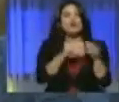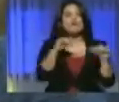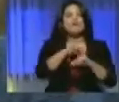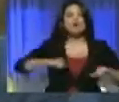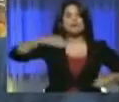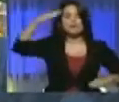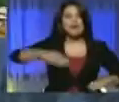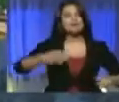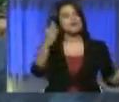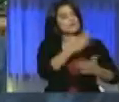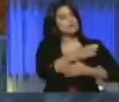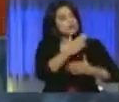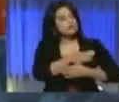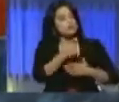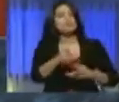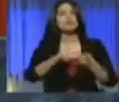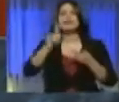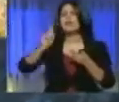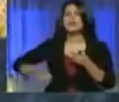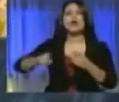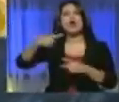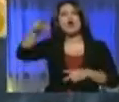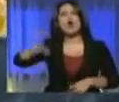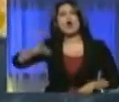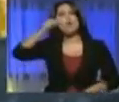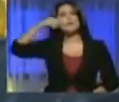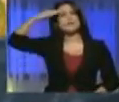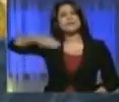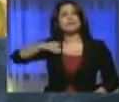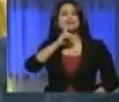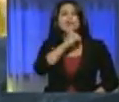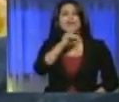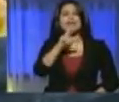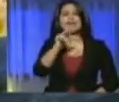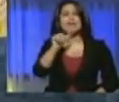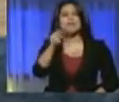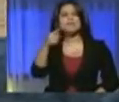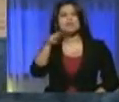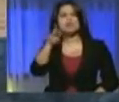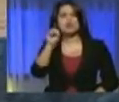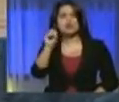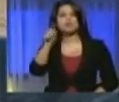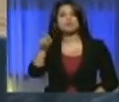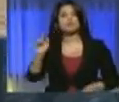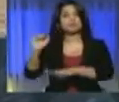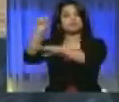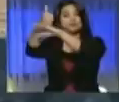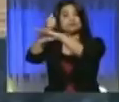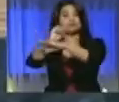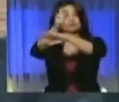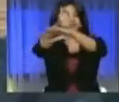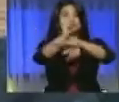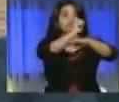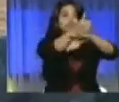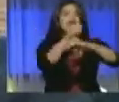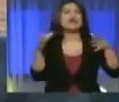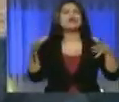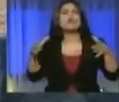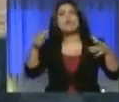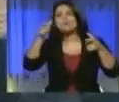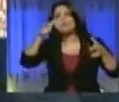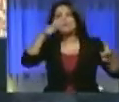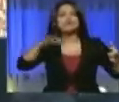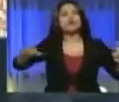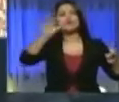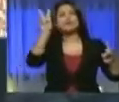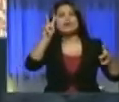Nacional Bolivariana, al almirante Remigio Ceballos, a todos los jefes de las redes y SODI del país, todos